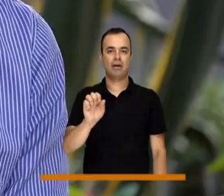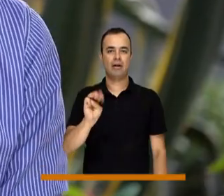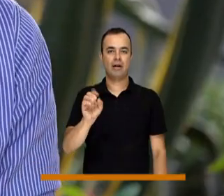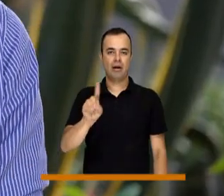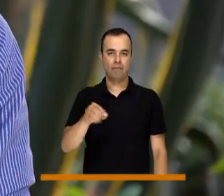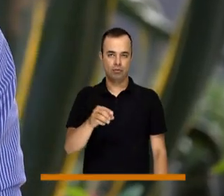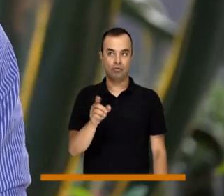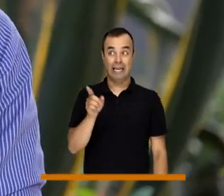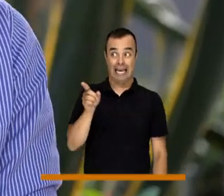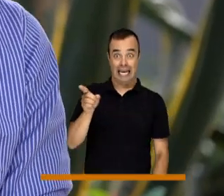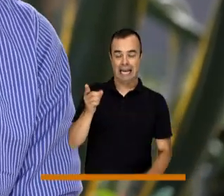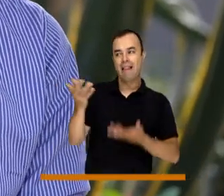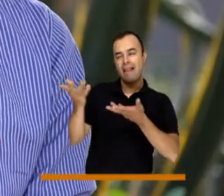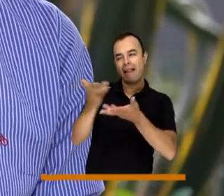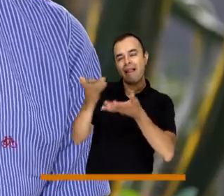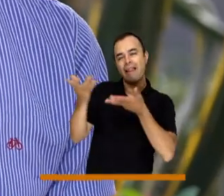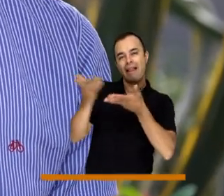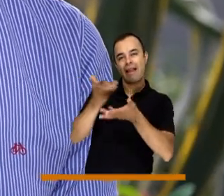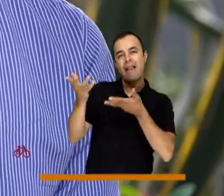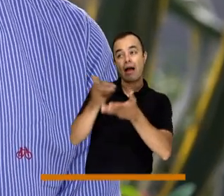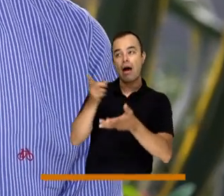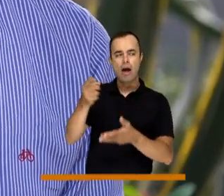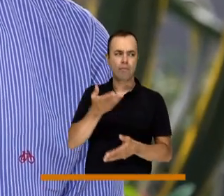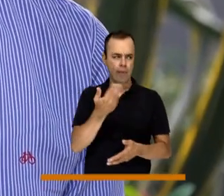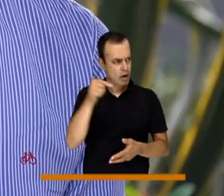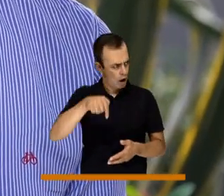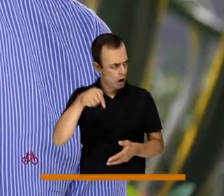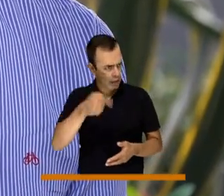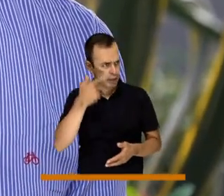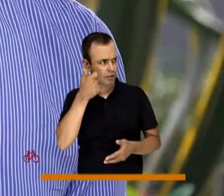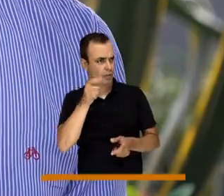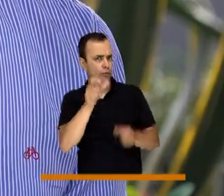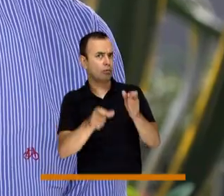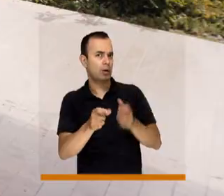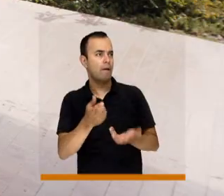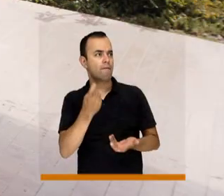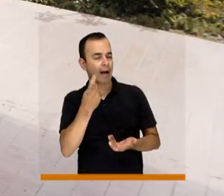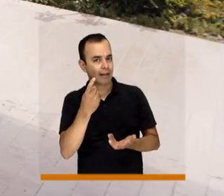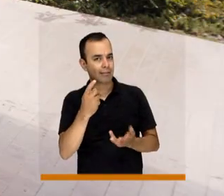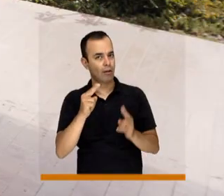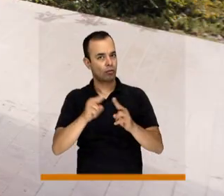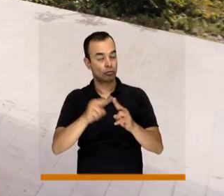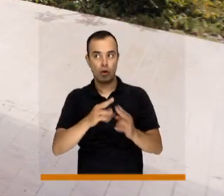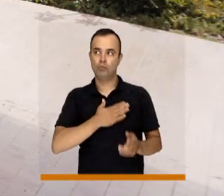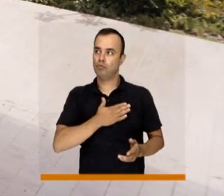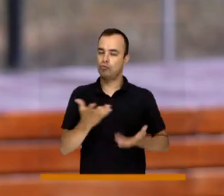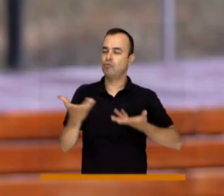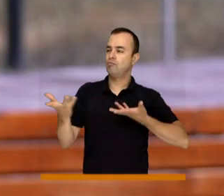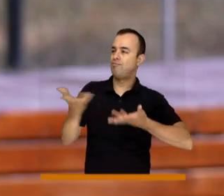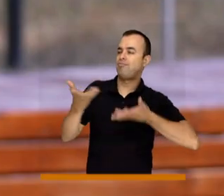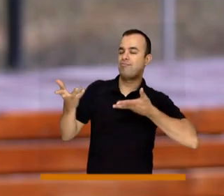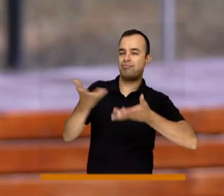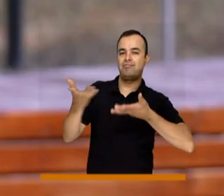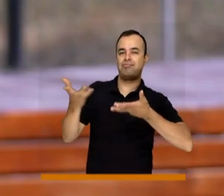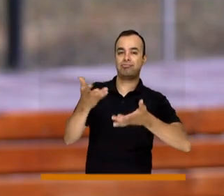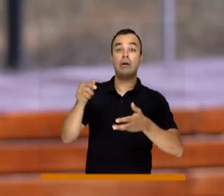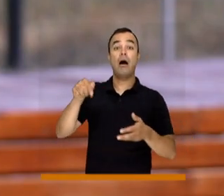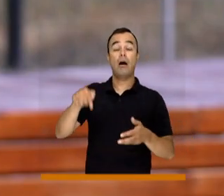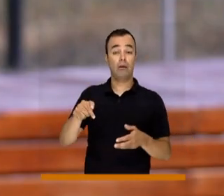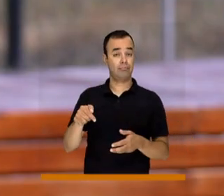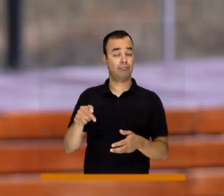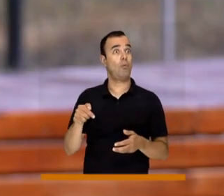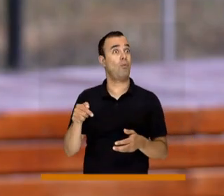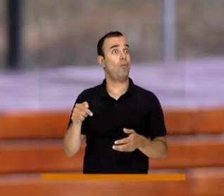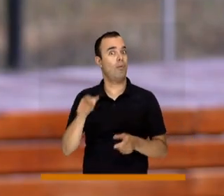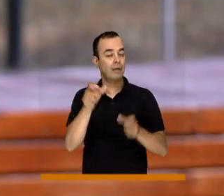Maya. Él nos insistió en que fuera este el lugar que pocos ciudadanos conocemos y que le permite al